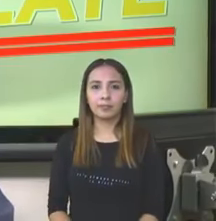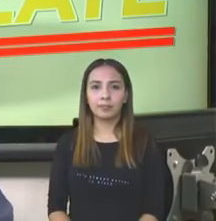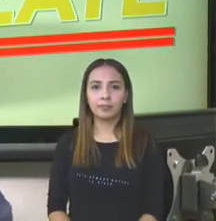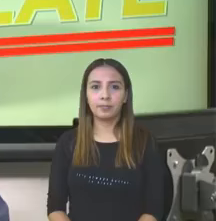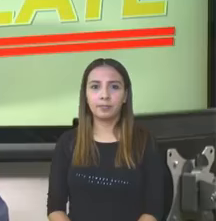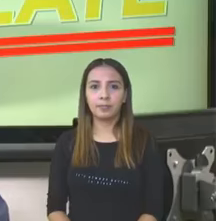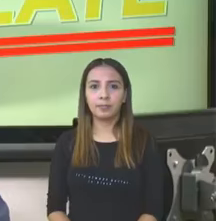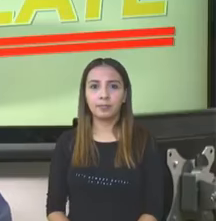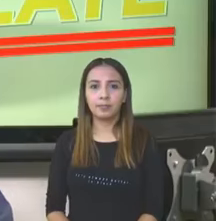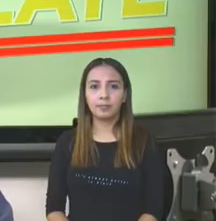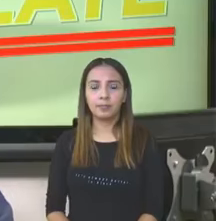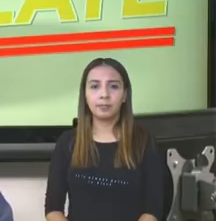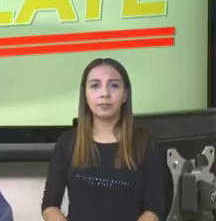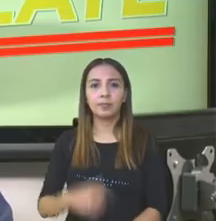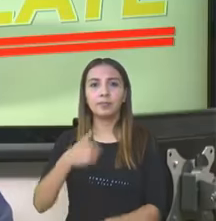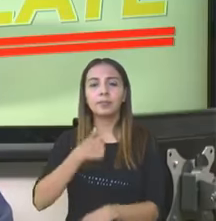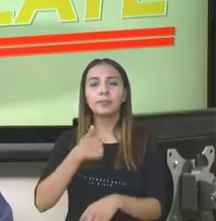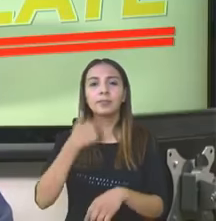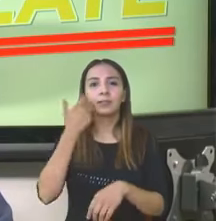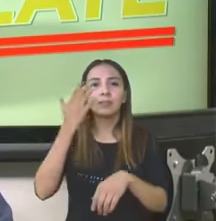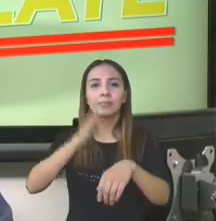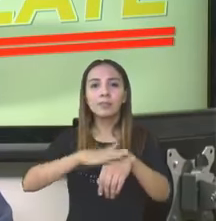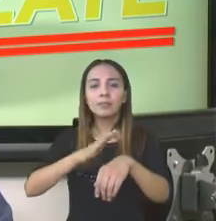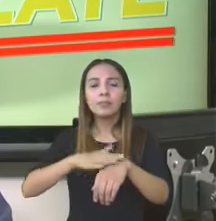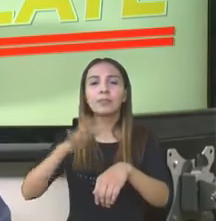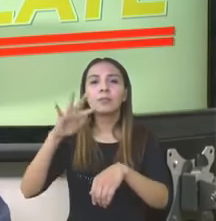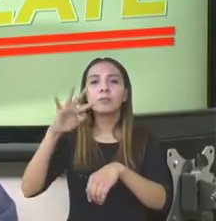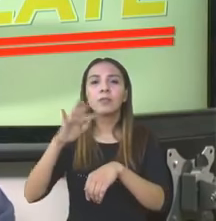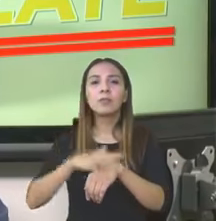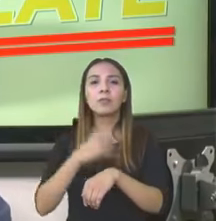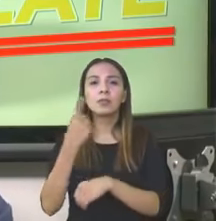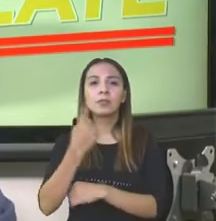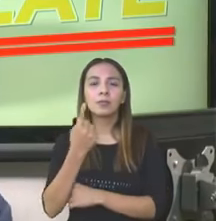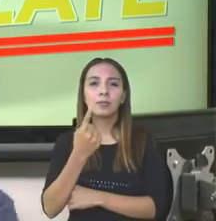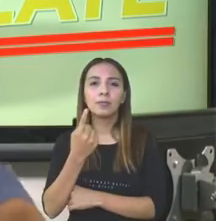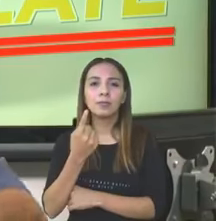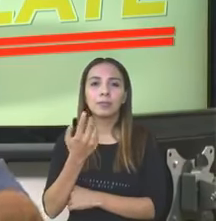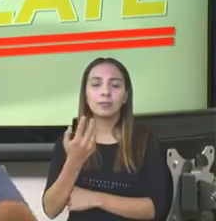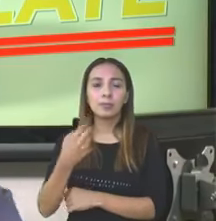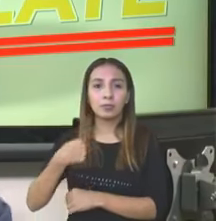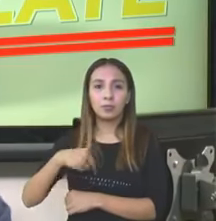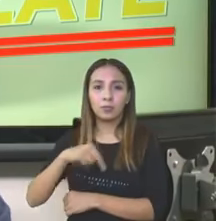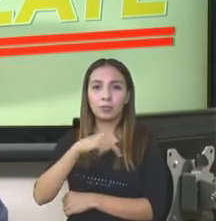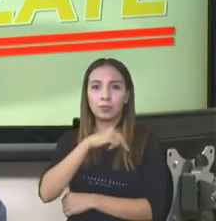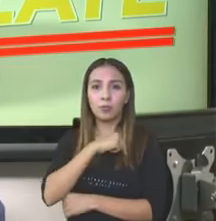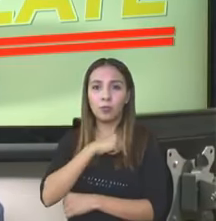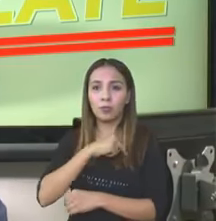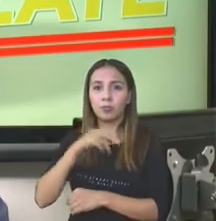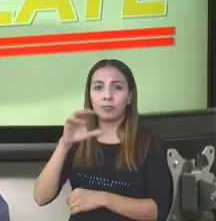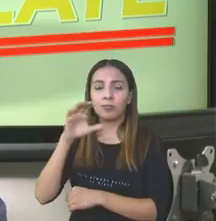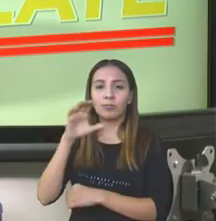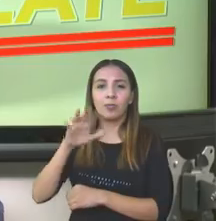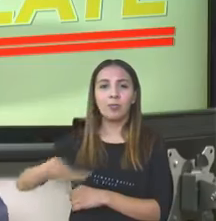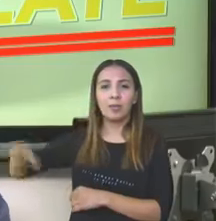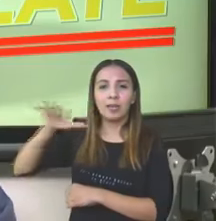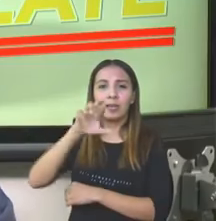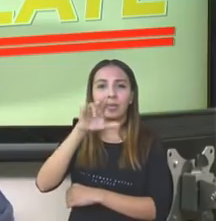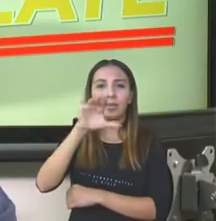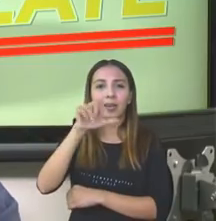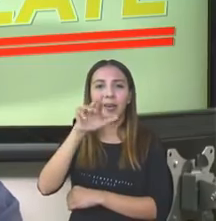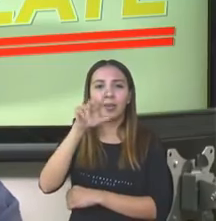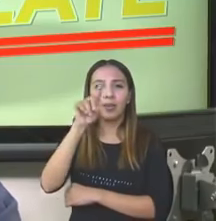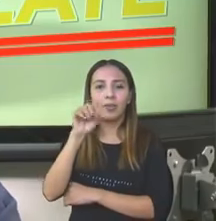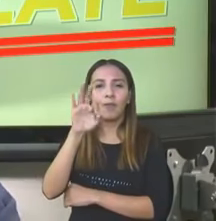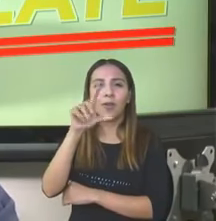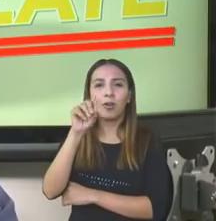Sí, mire, mi comentario es porque nosotros somos de la colonia Ricardo Flores Magón y